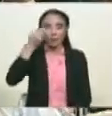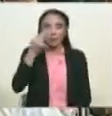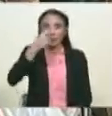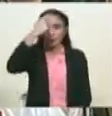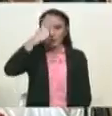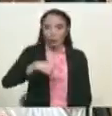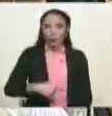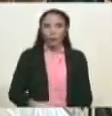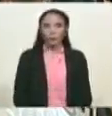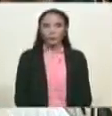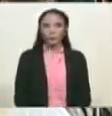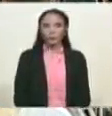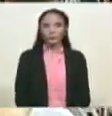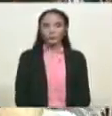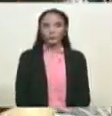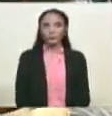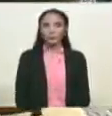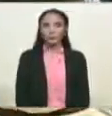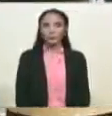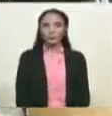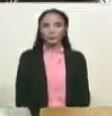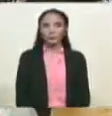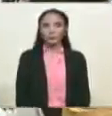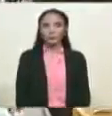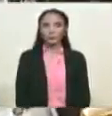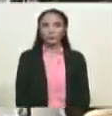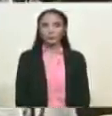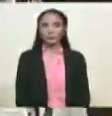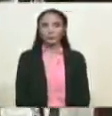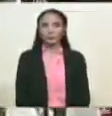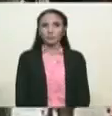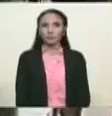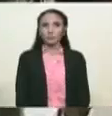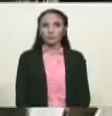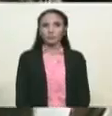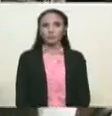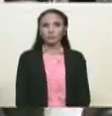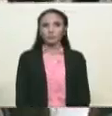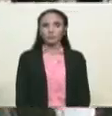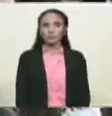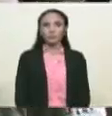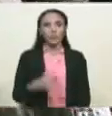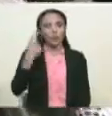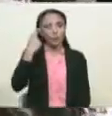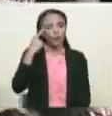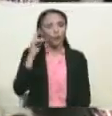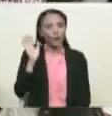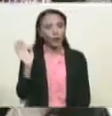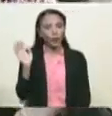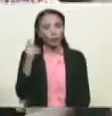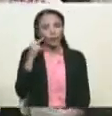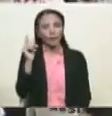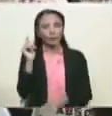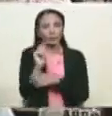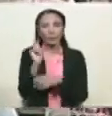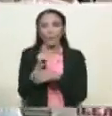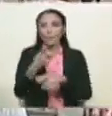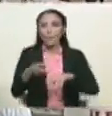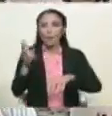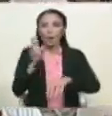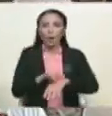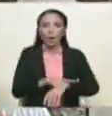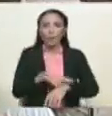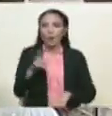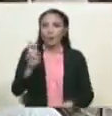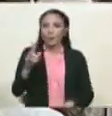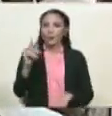El minimalismo. Creo que es uno de los males que más daño le está haciendo a Venezuela y en